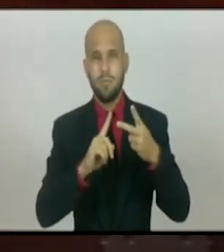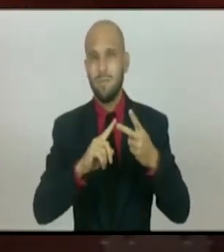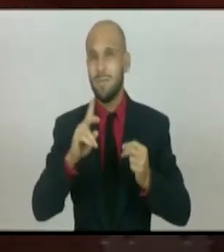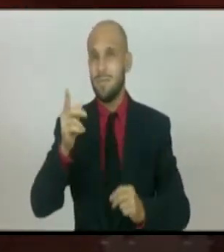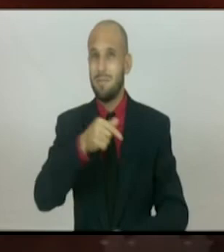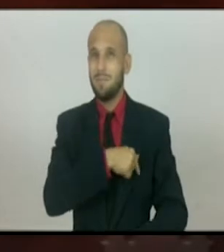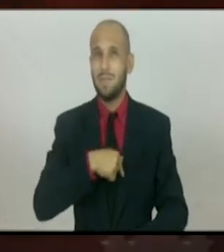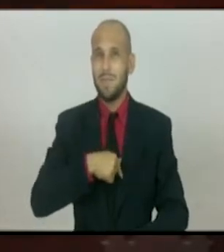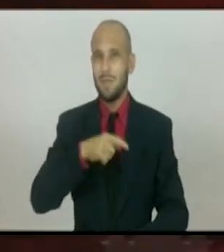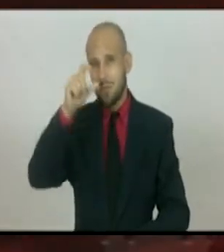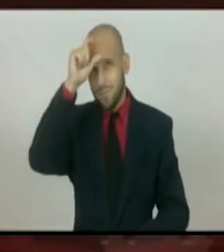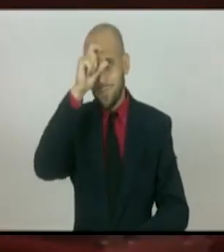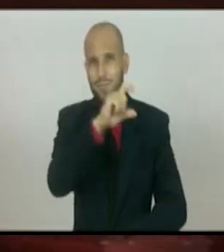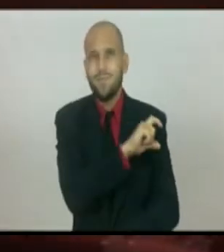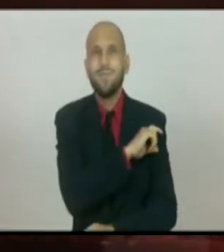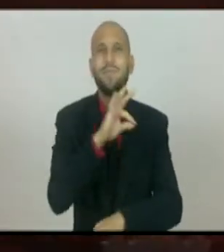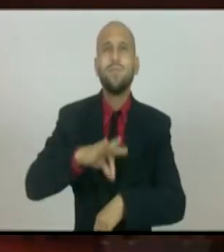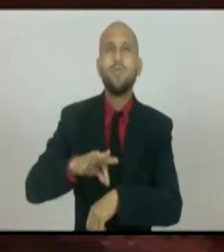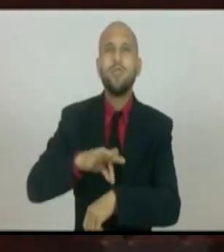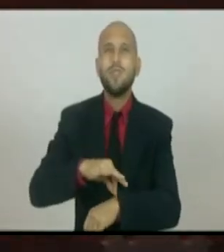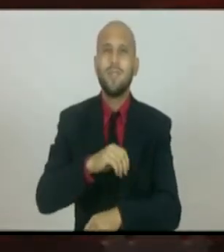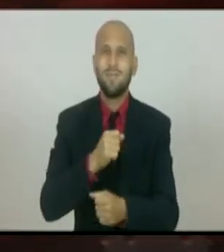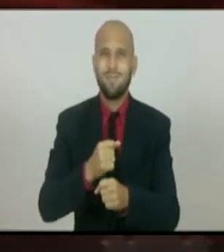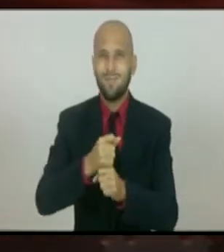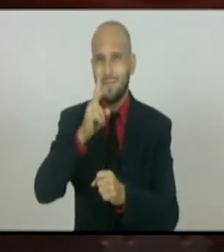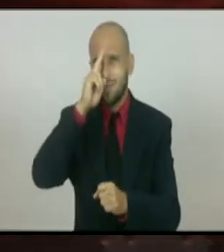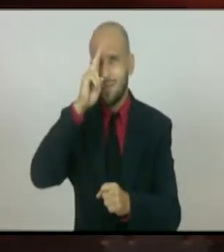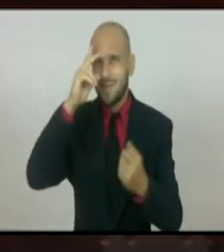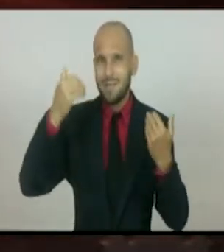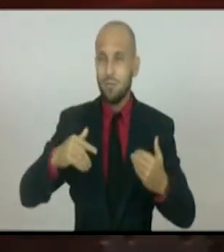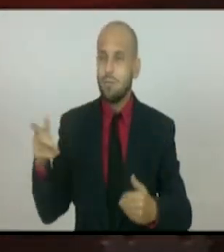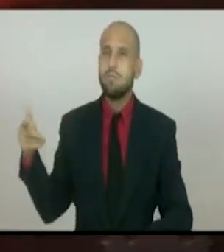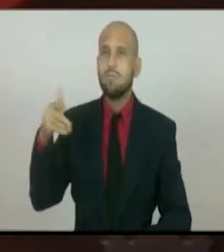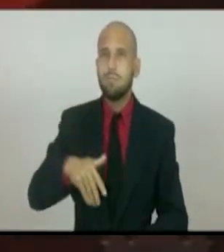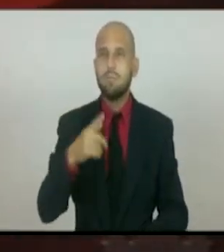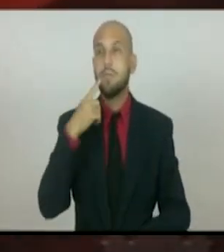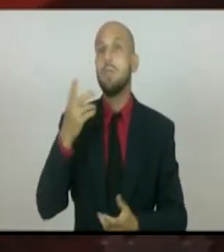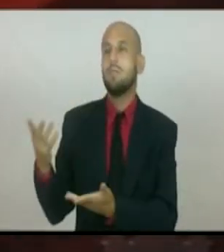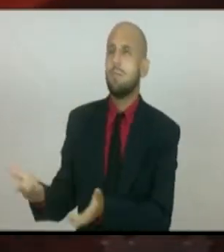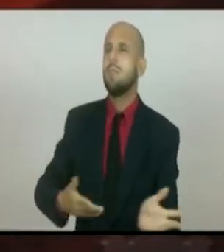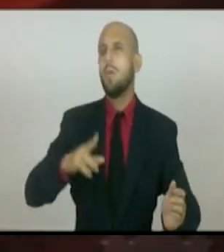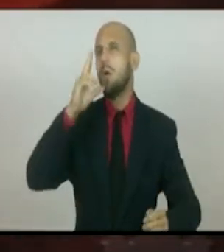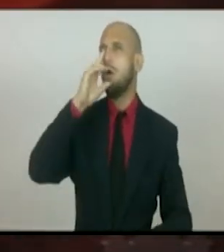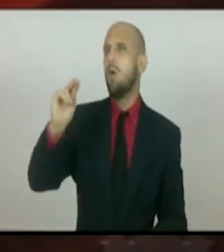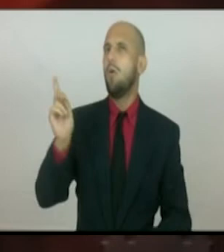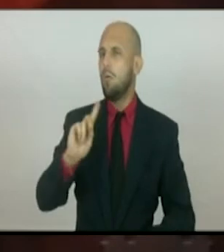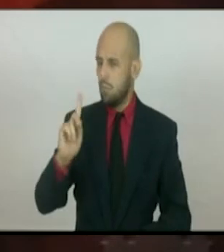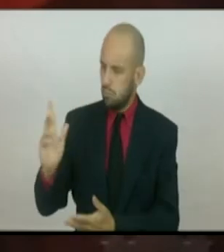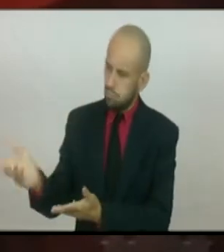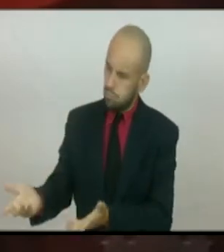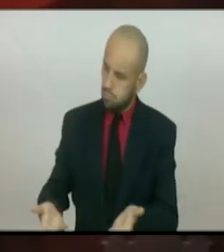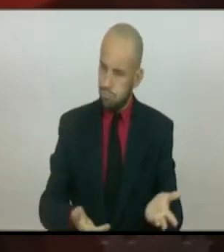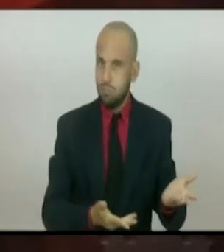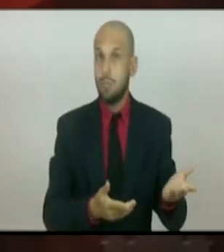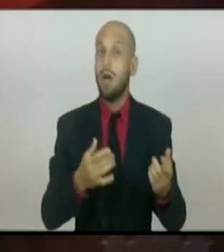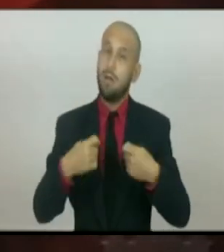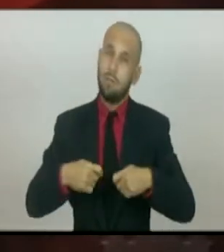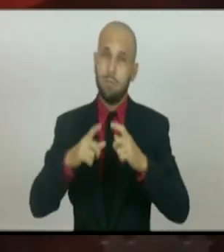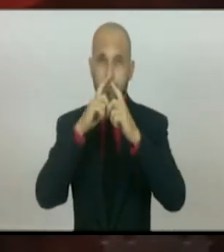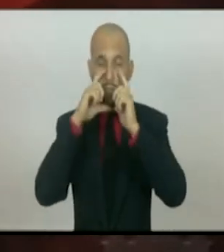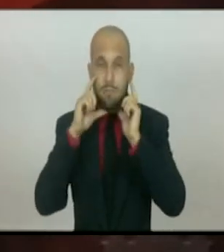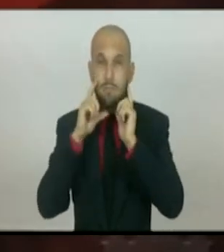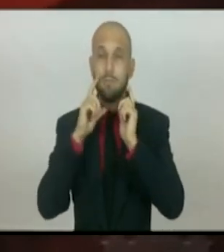campaña, orientarle, explicarle a la población que es fundamental que permita la entrada de estos compañeros, siempre manteniendo sus medidas de